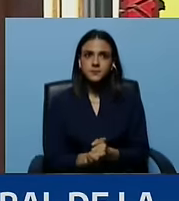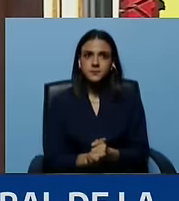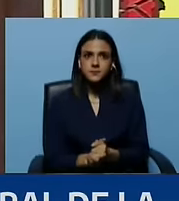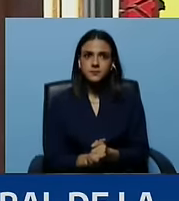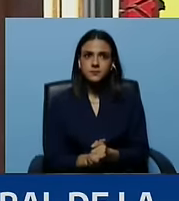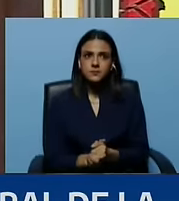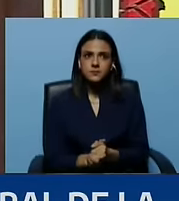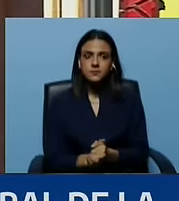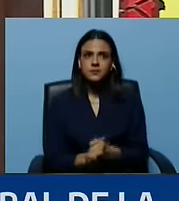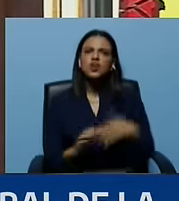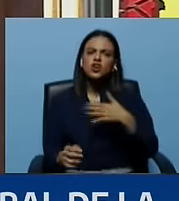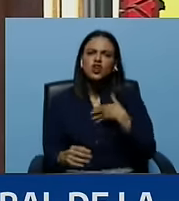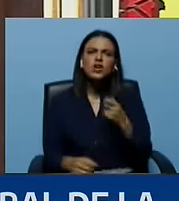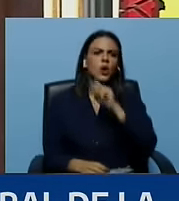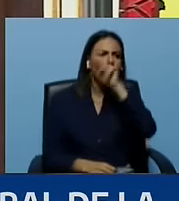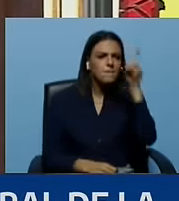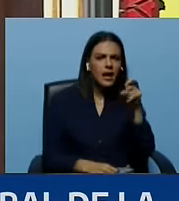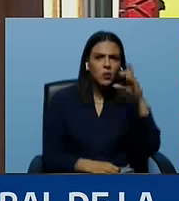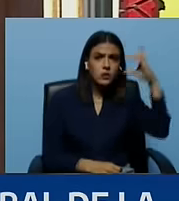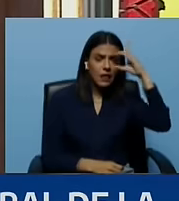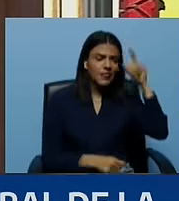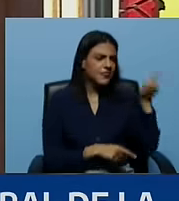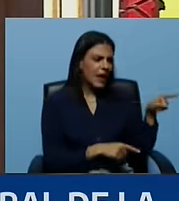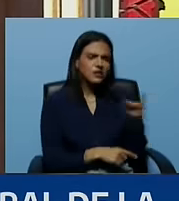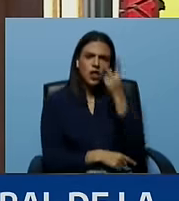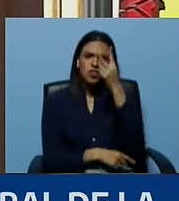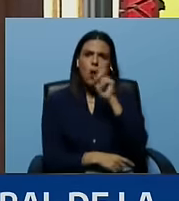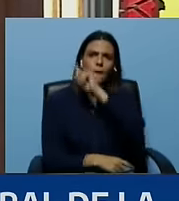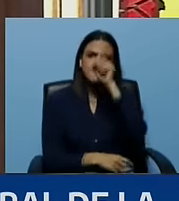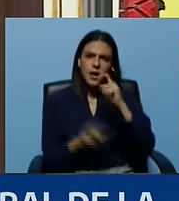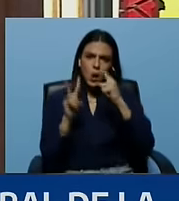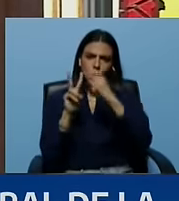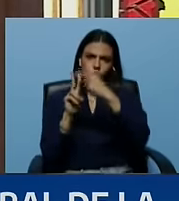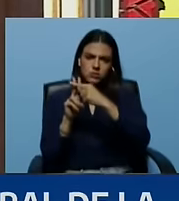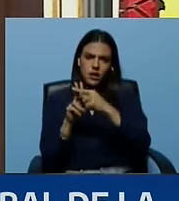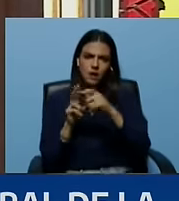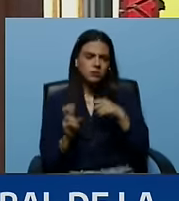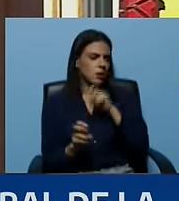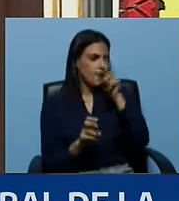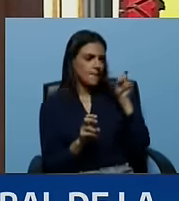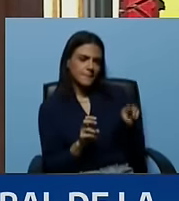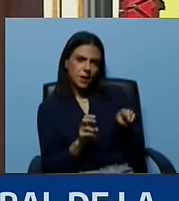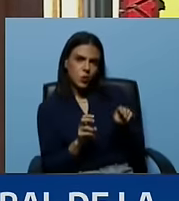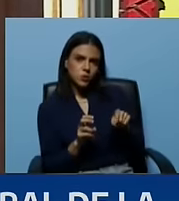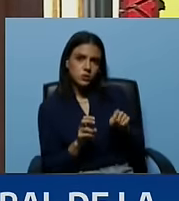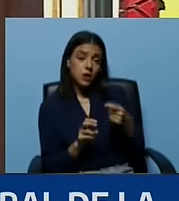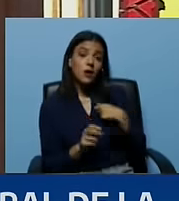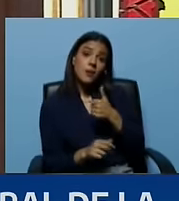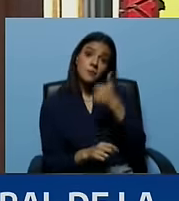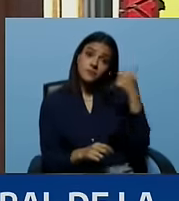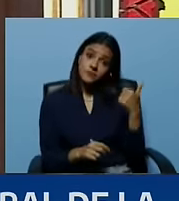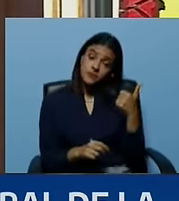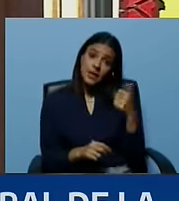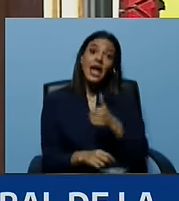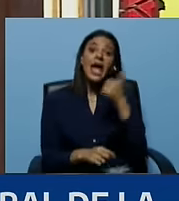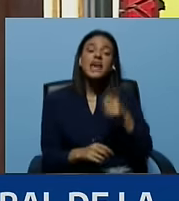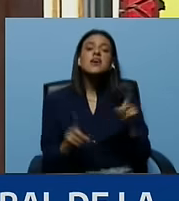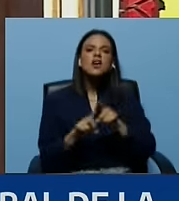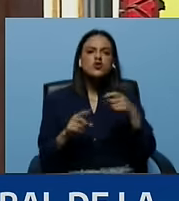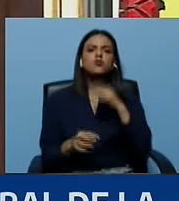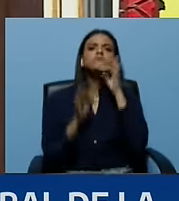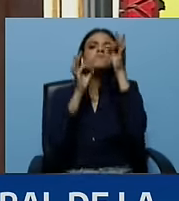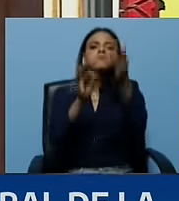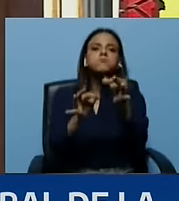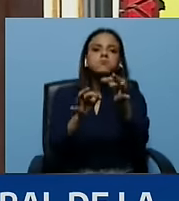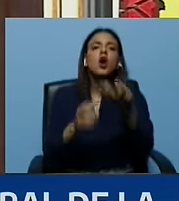le haría dos preguntas a la vicepresidenta ejecutiva, Delcy Rodríguez. Estoy ratificando a Delcy Rodríguez como vicepresidenta ejecutiva